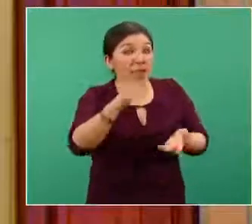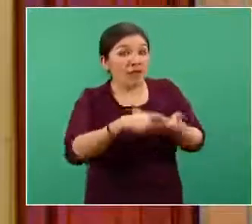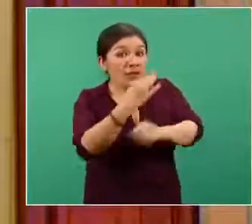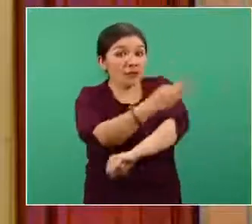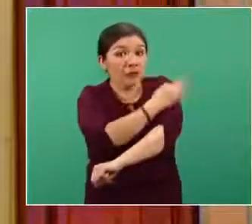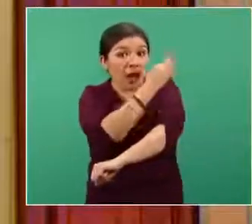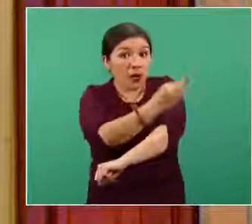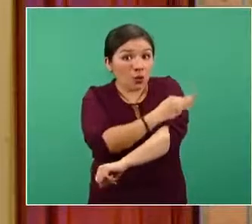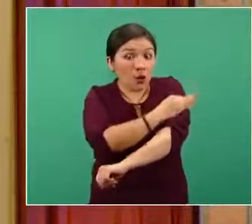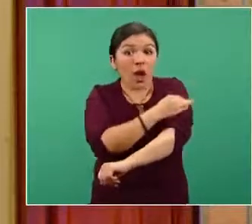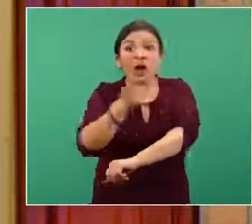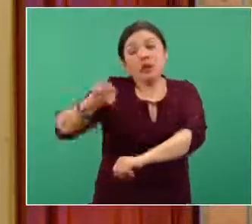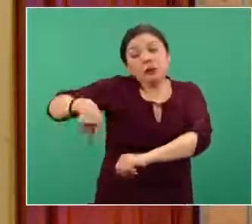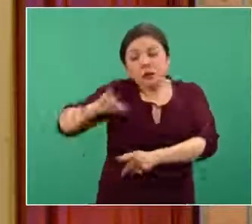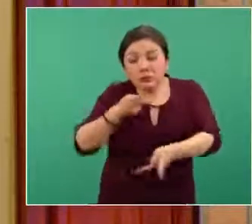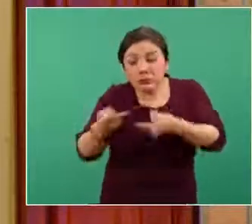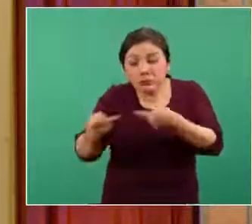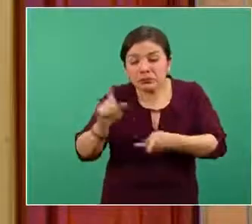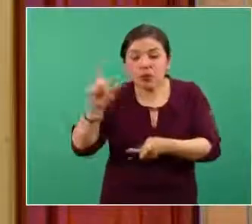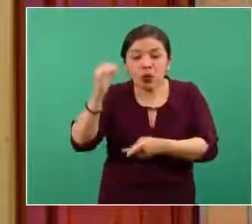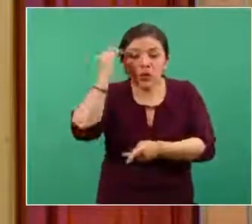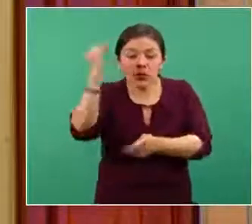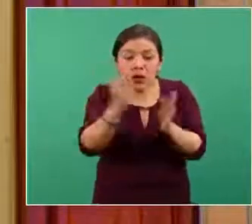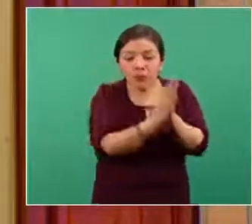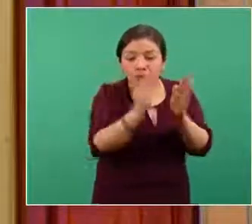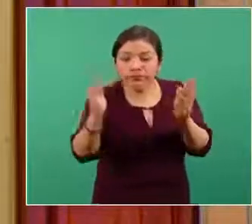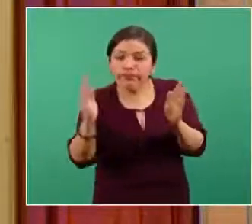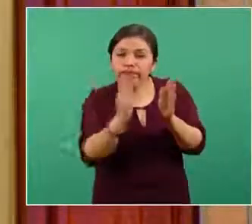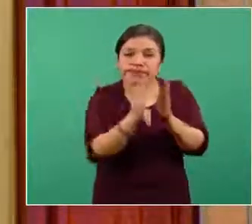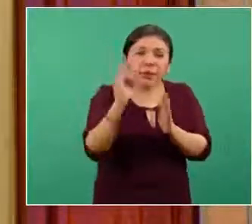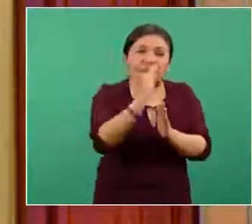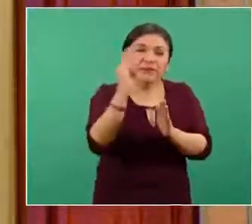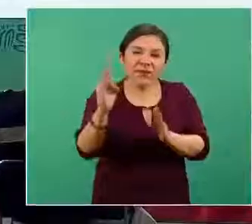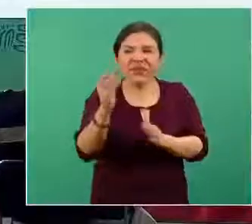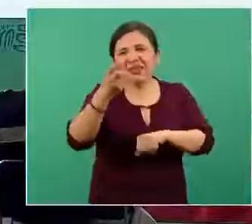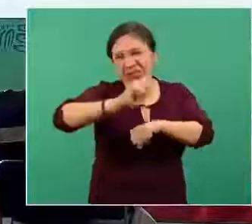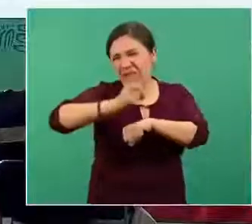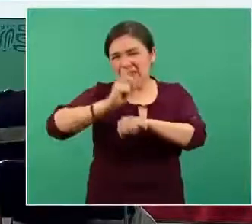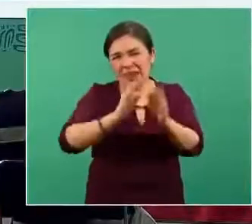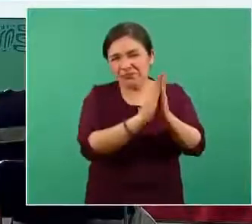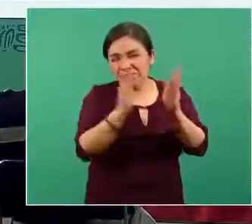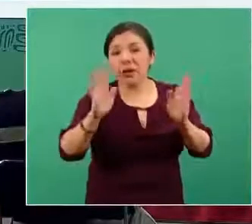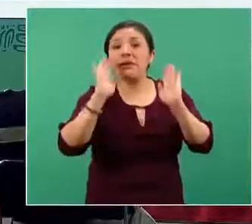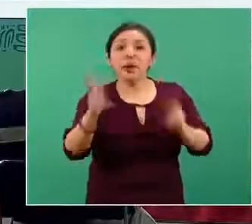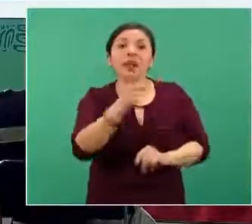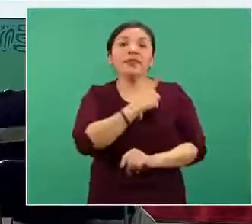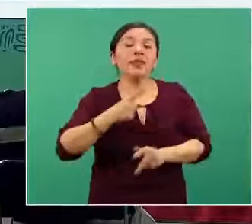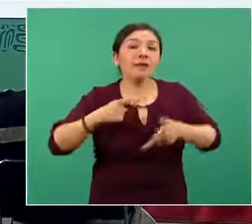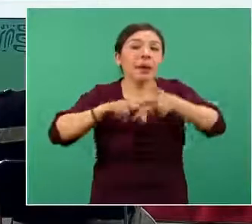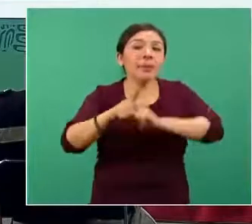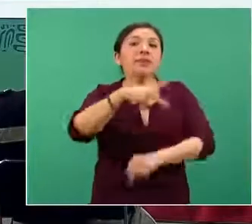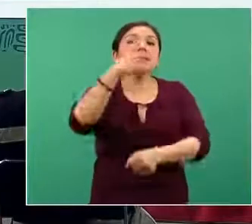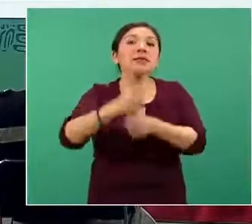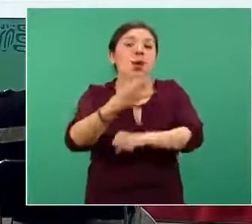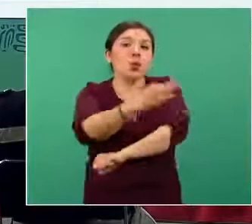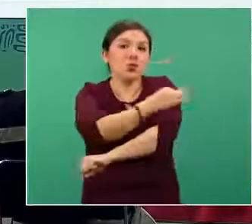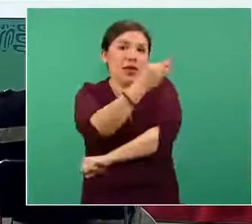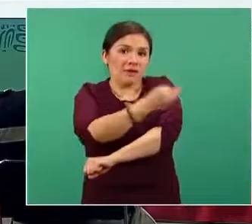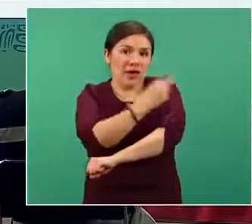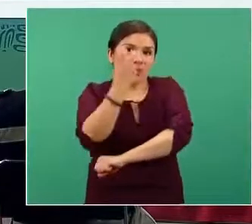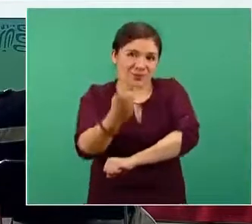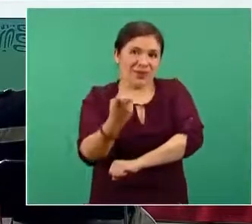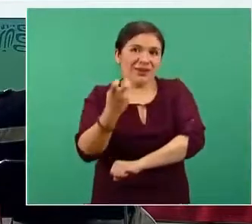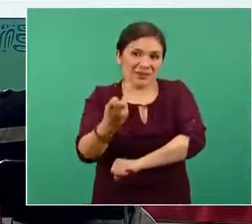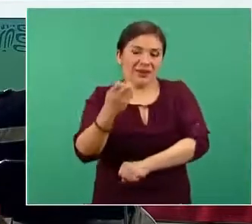los términos definidos de la temporalidad entre cada una de las dosis, deberán ya empezar a recibir la segunda, y entonces obviamente